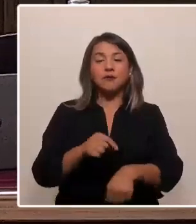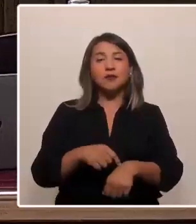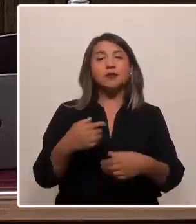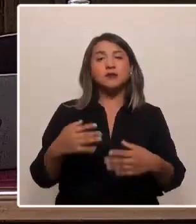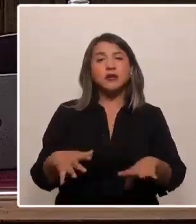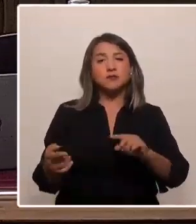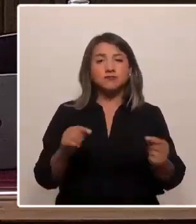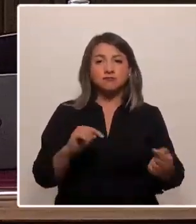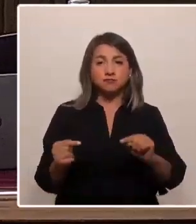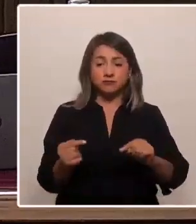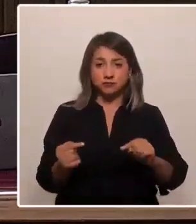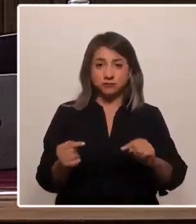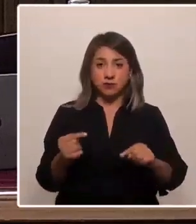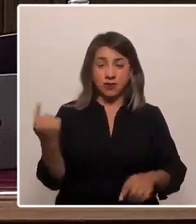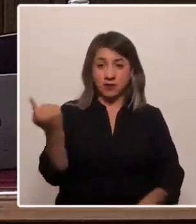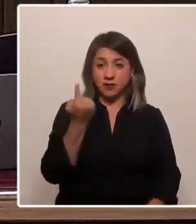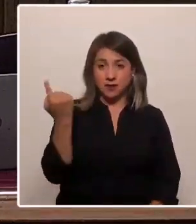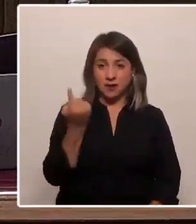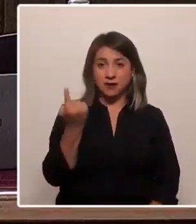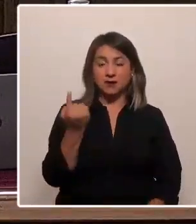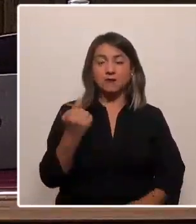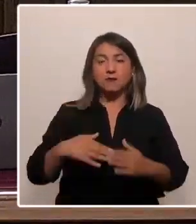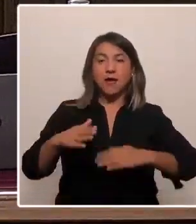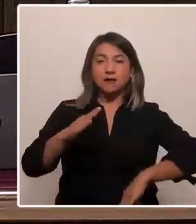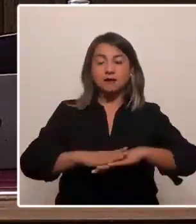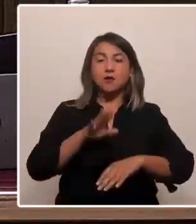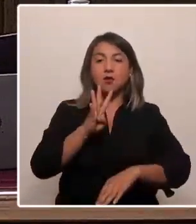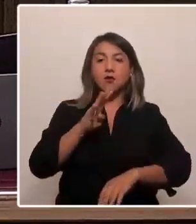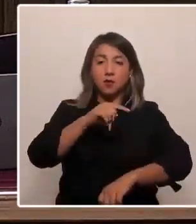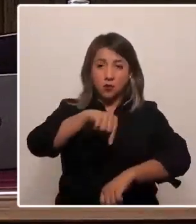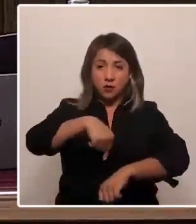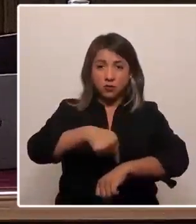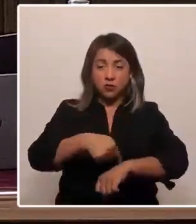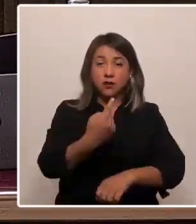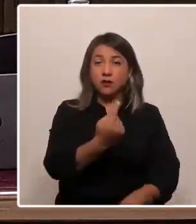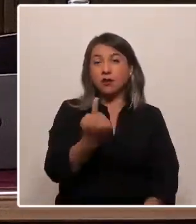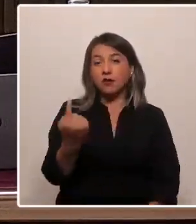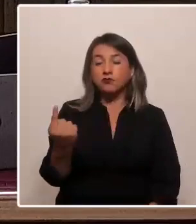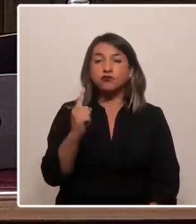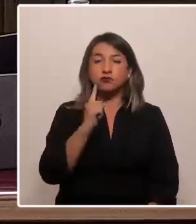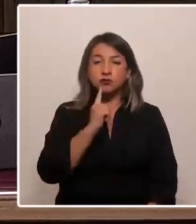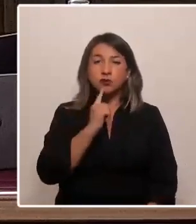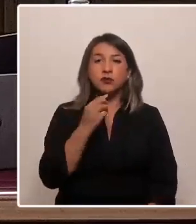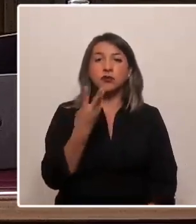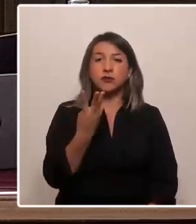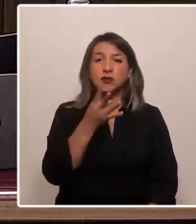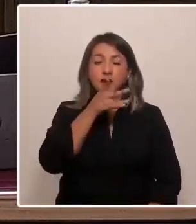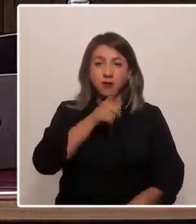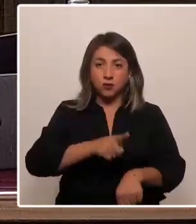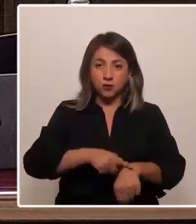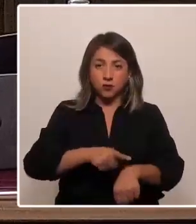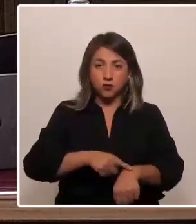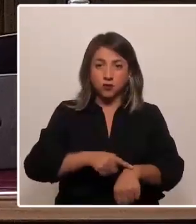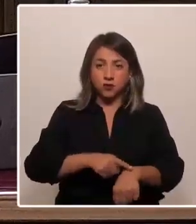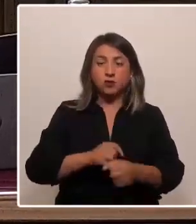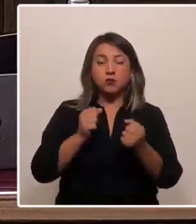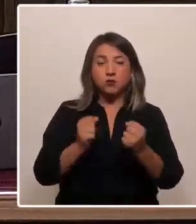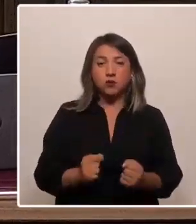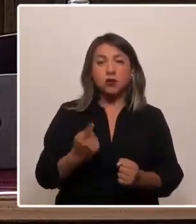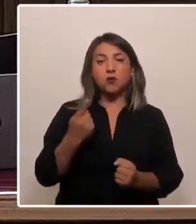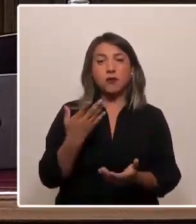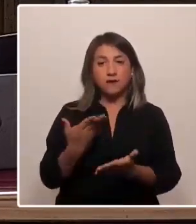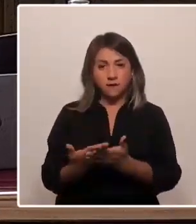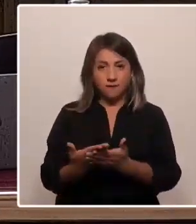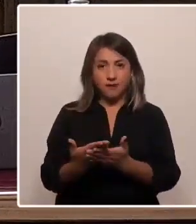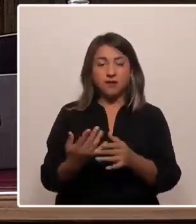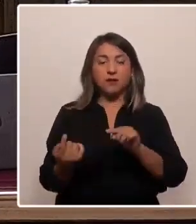discusión general y particular será como máximo de 4 horas. Cada convencional dispondrá hasta 3 minutos y podrá intervenir una sola vez en